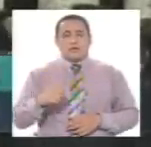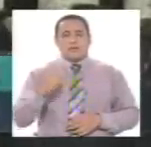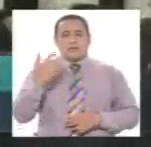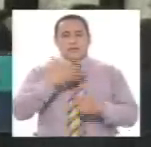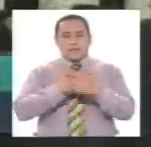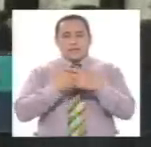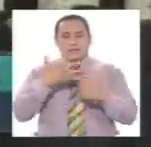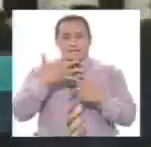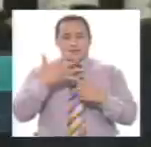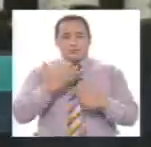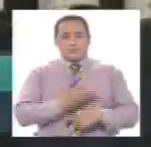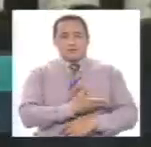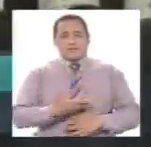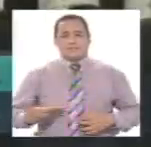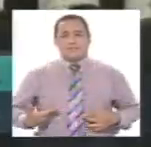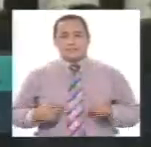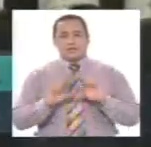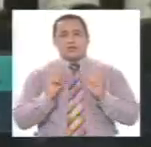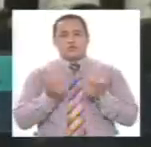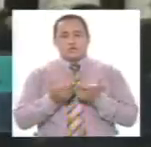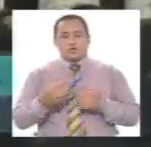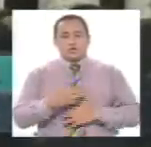Consejo de Ministros